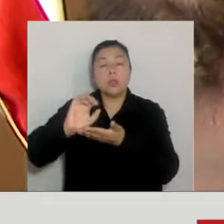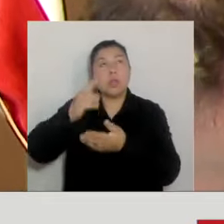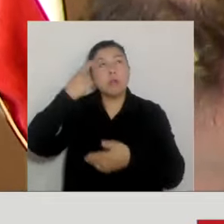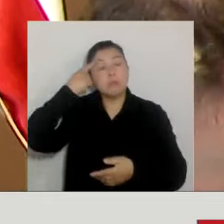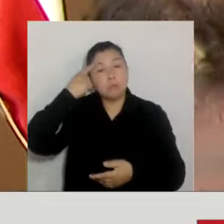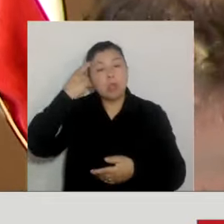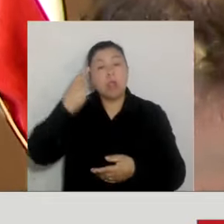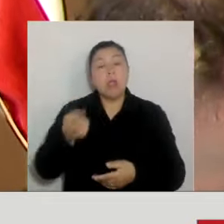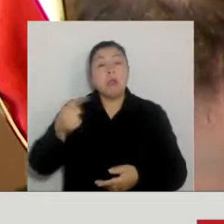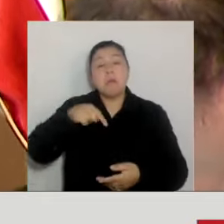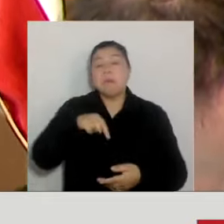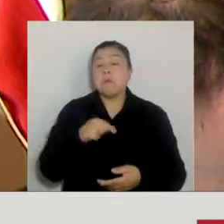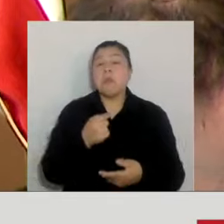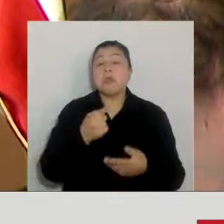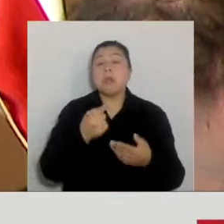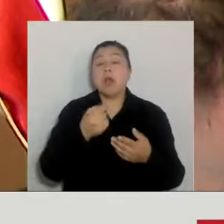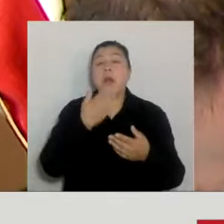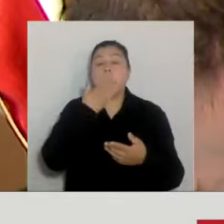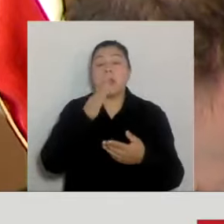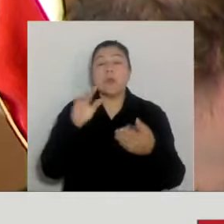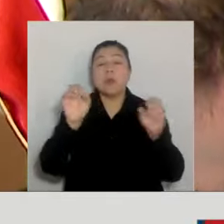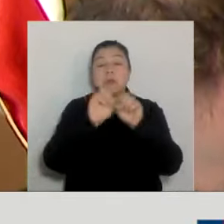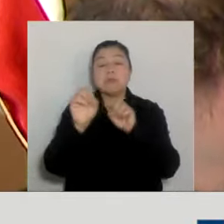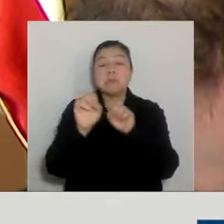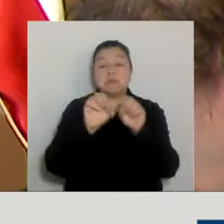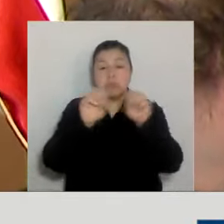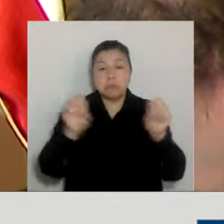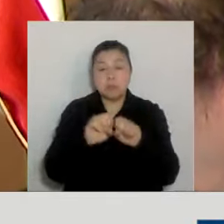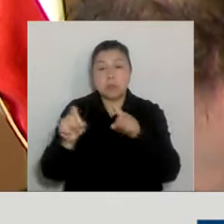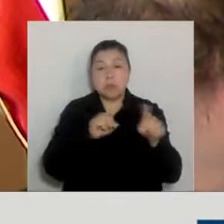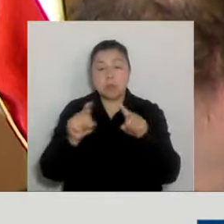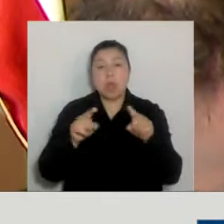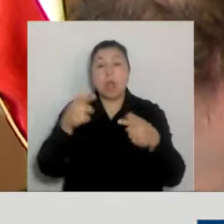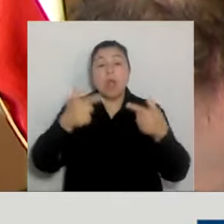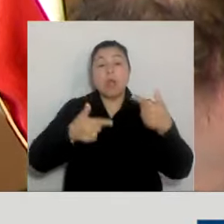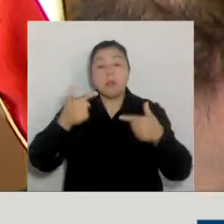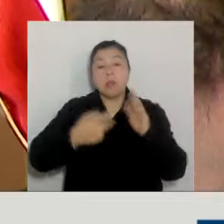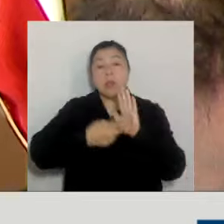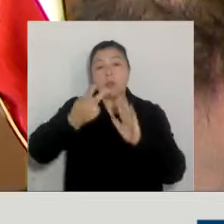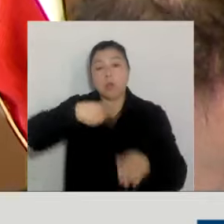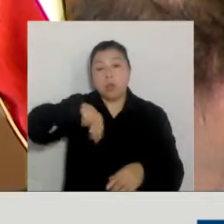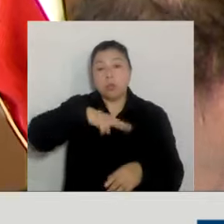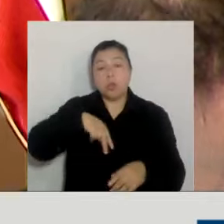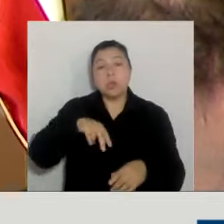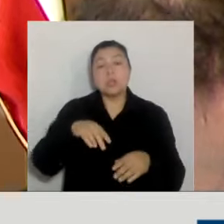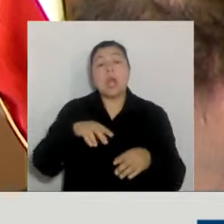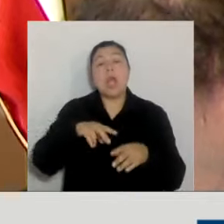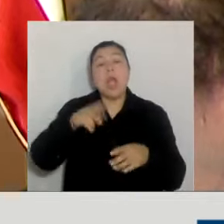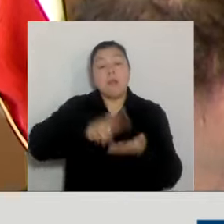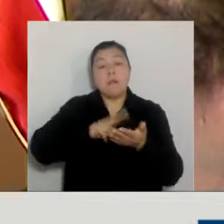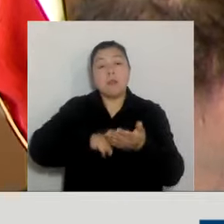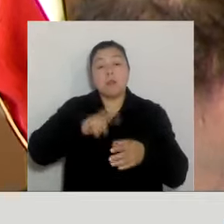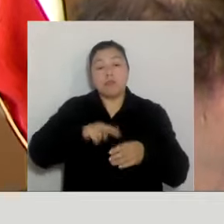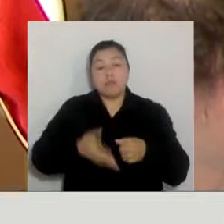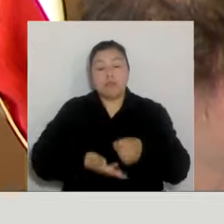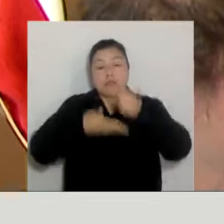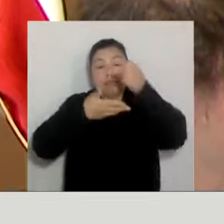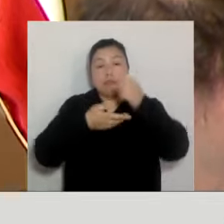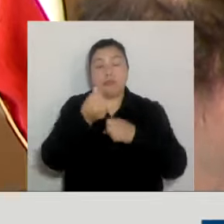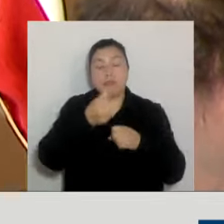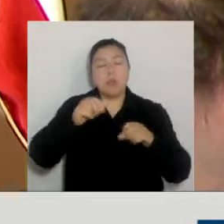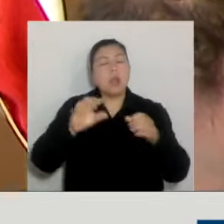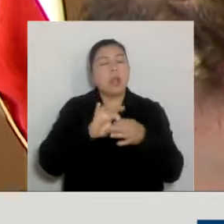a mejorar la eficiencia y coordinación de nuestras políticas públicas es cierto presidenta que el mal uso de los recursos públicos es un problema muy grave para chile